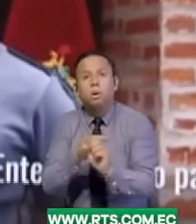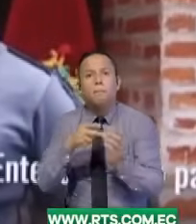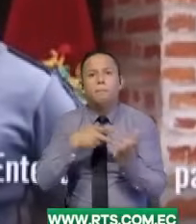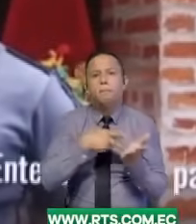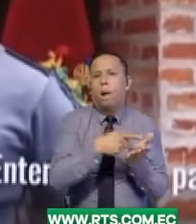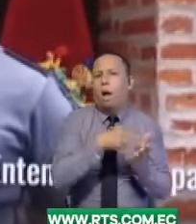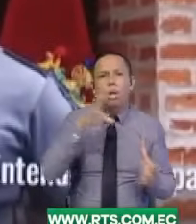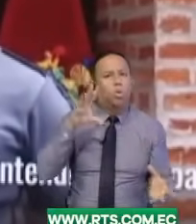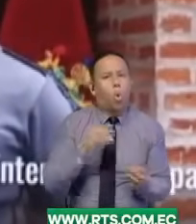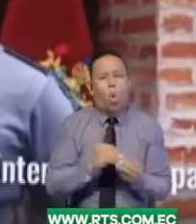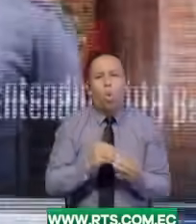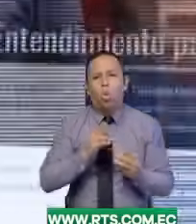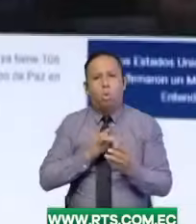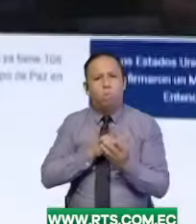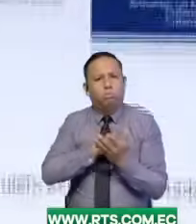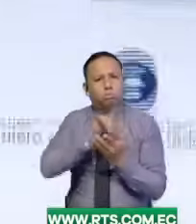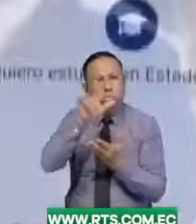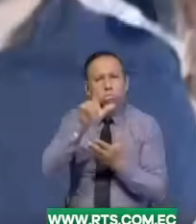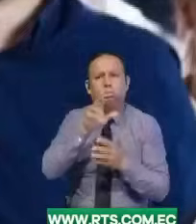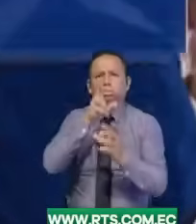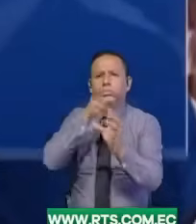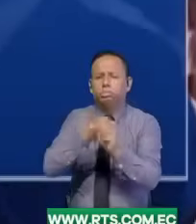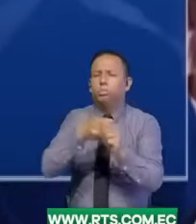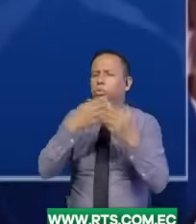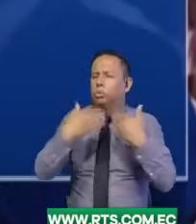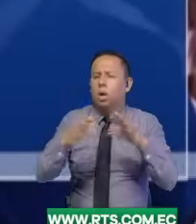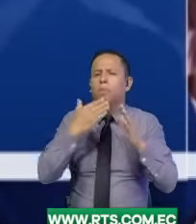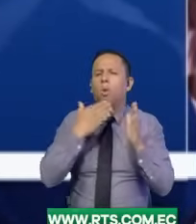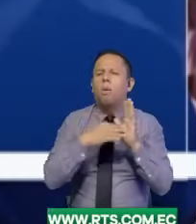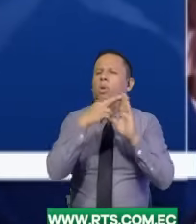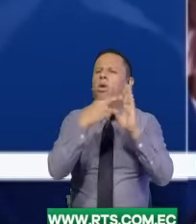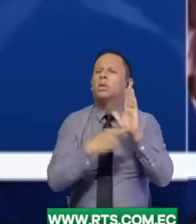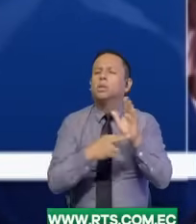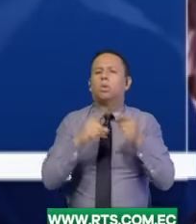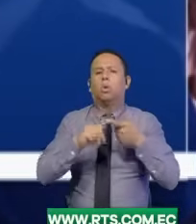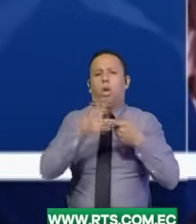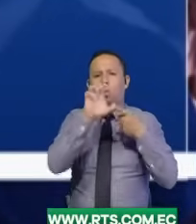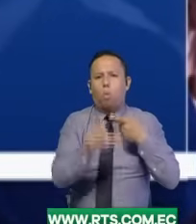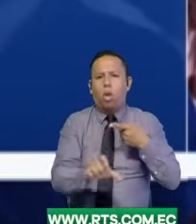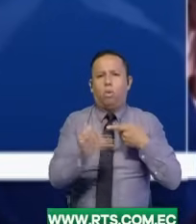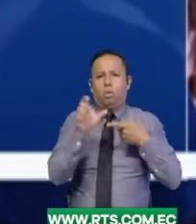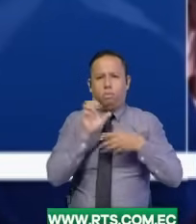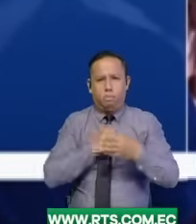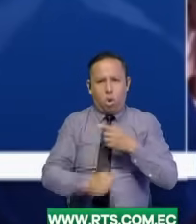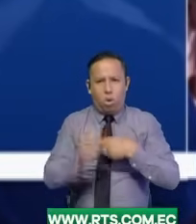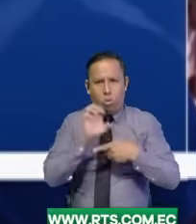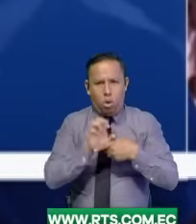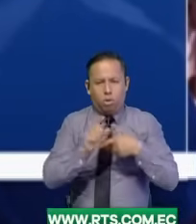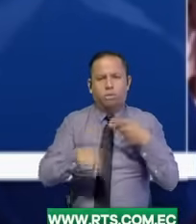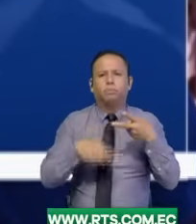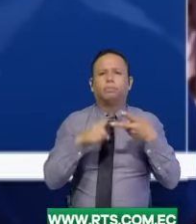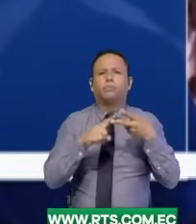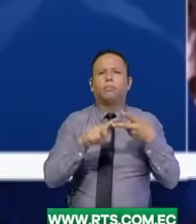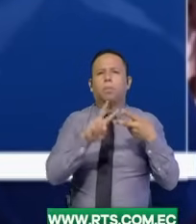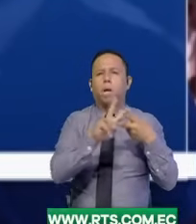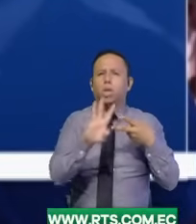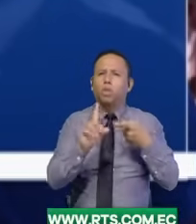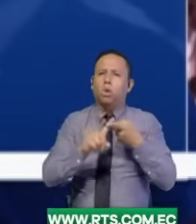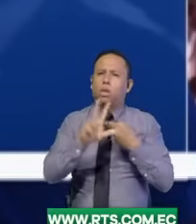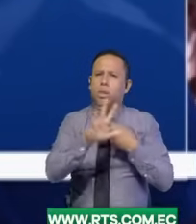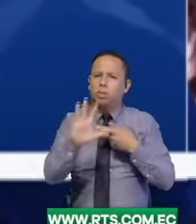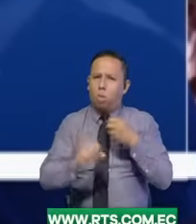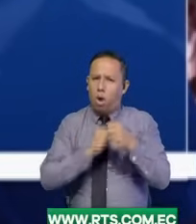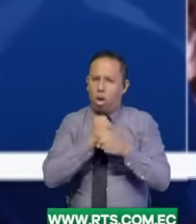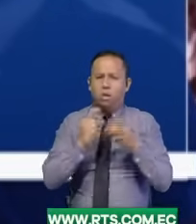Los requisitos para postularse son ser ecuatoriano, tener entre 25 y 35 años de edad, tener